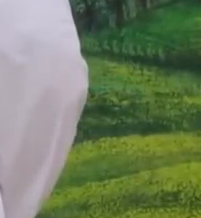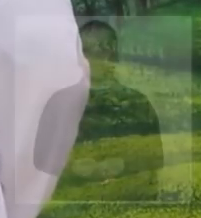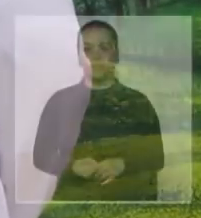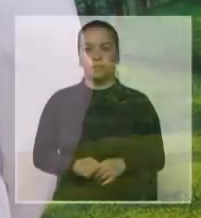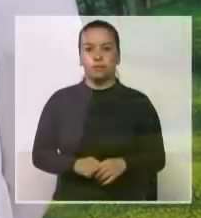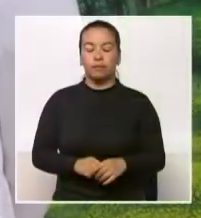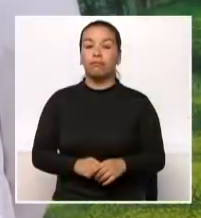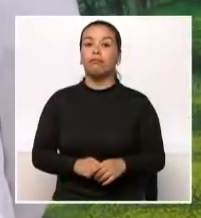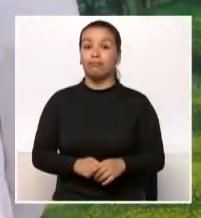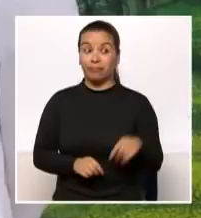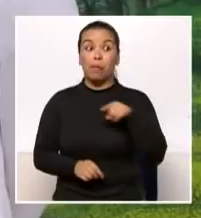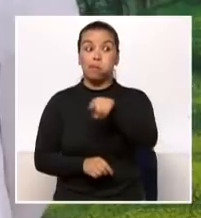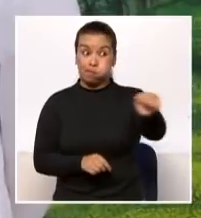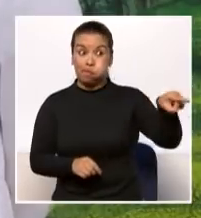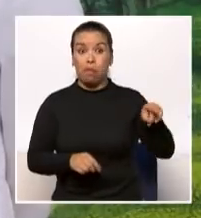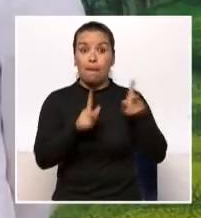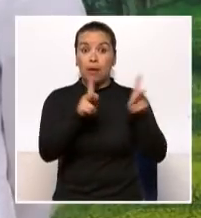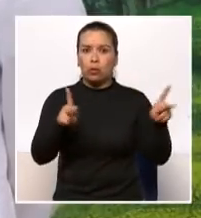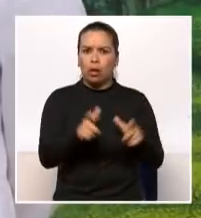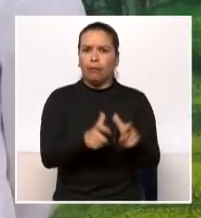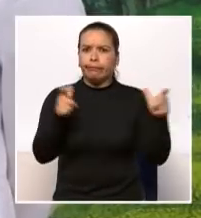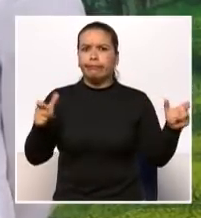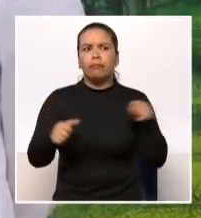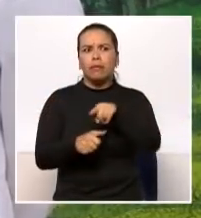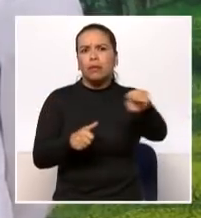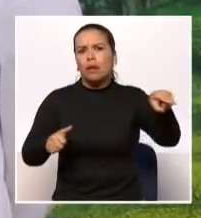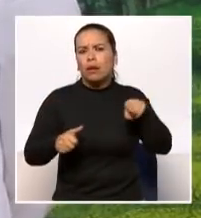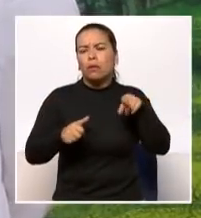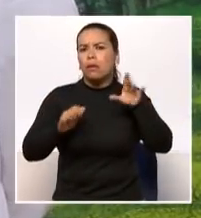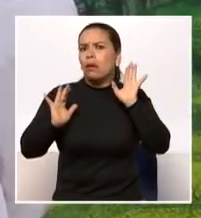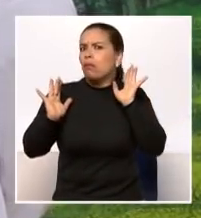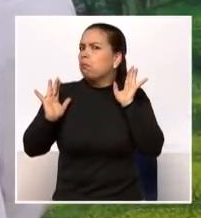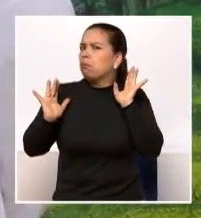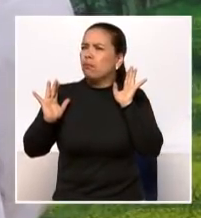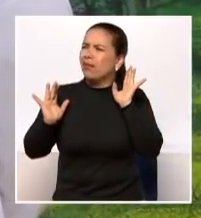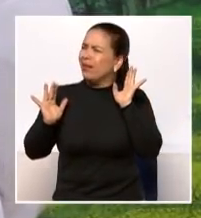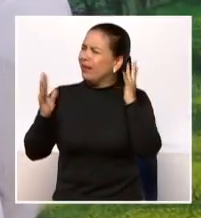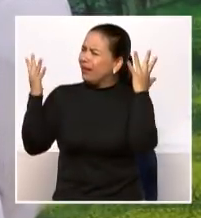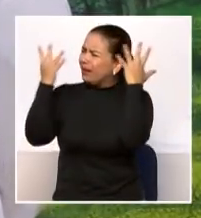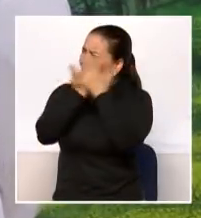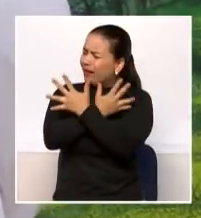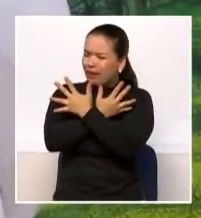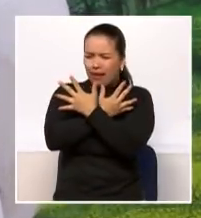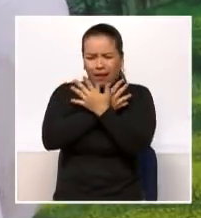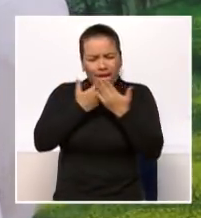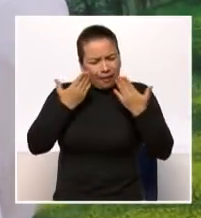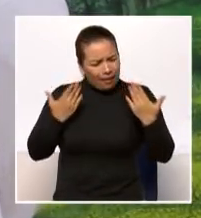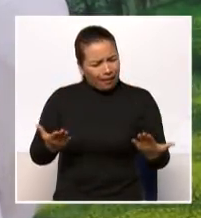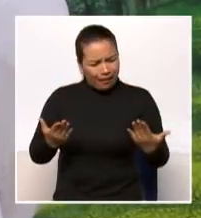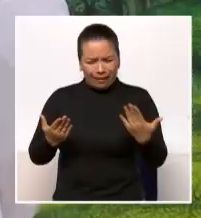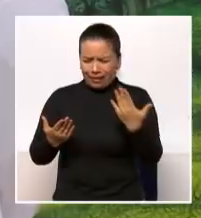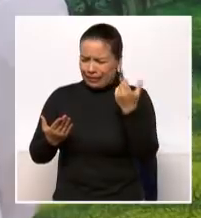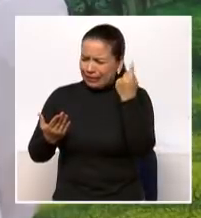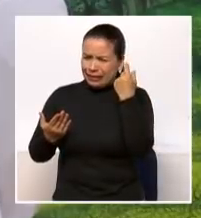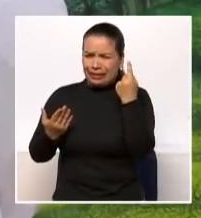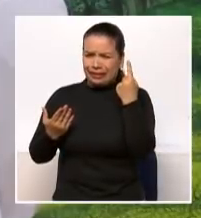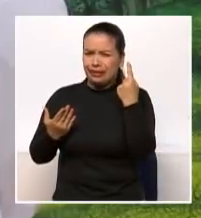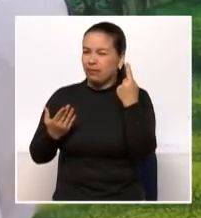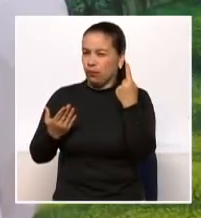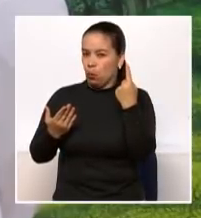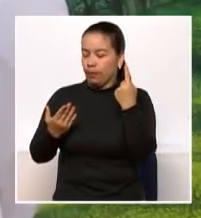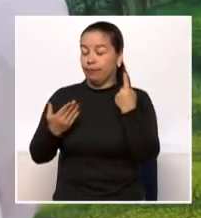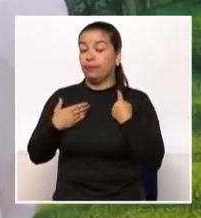Muchas personas de pronto no han podido entender la diferencia entre un